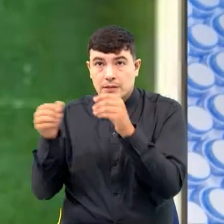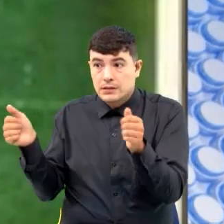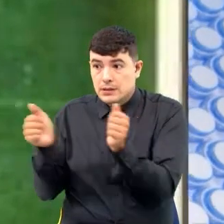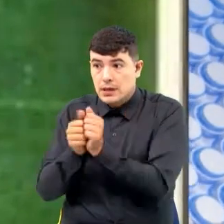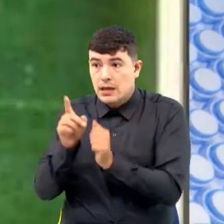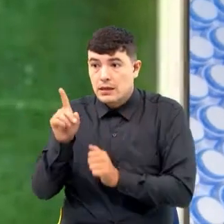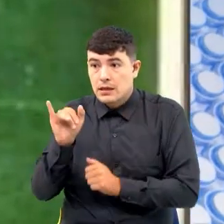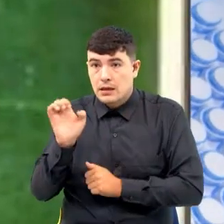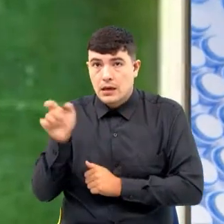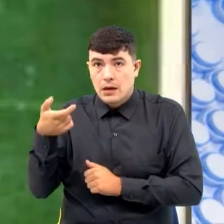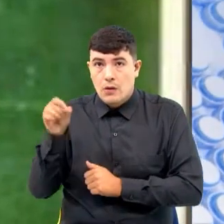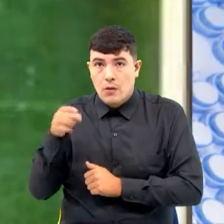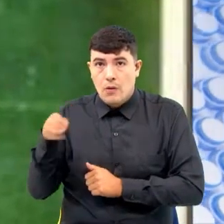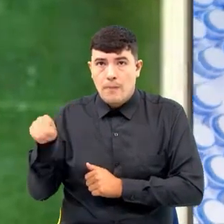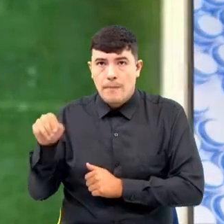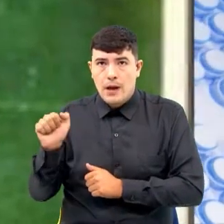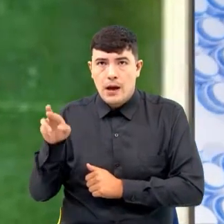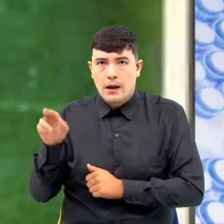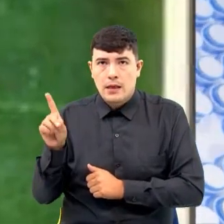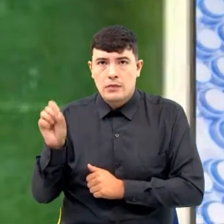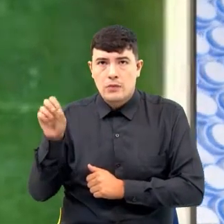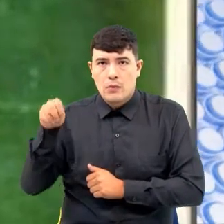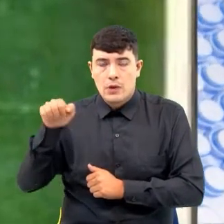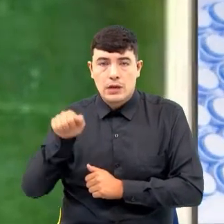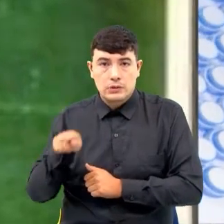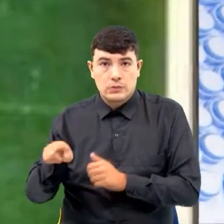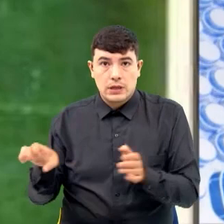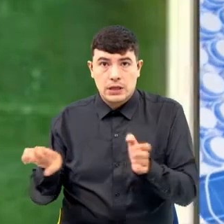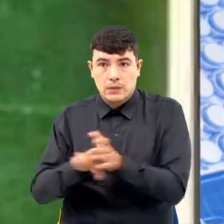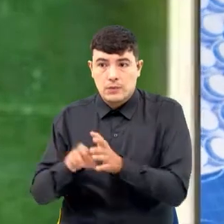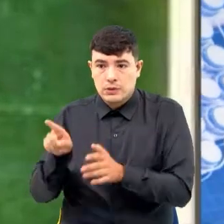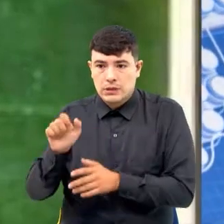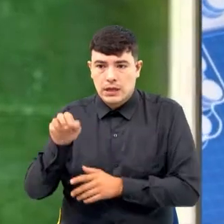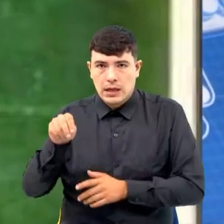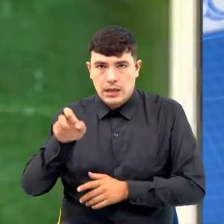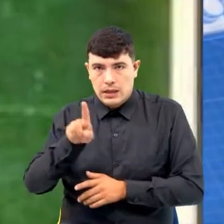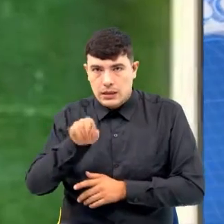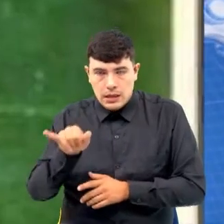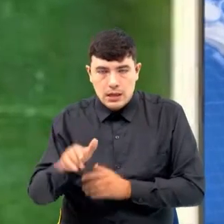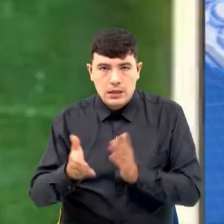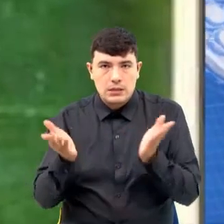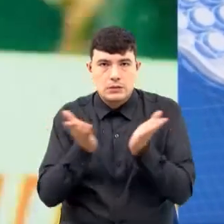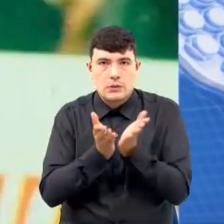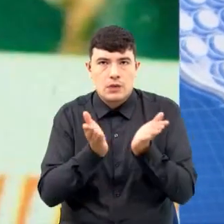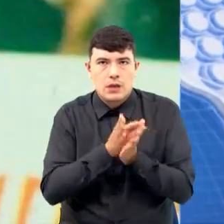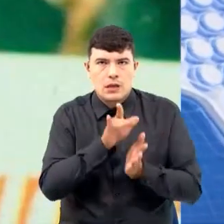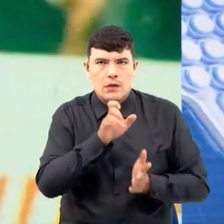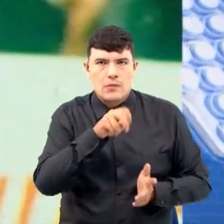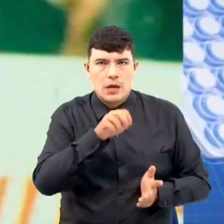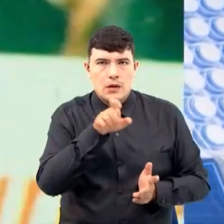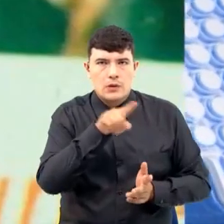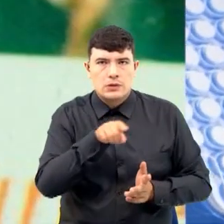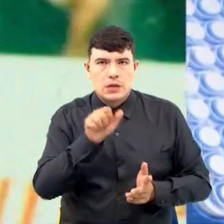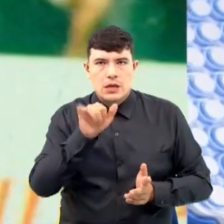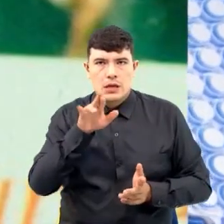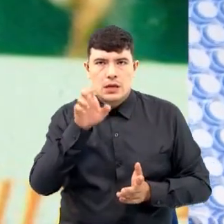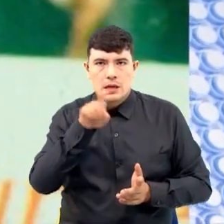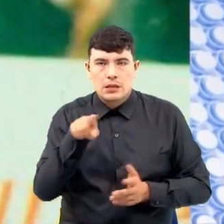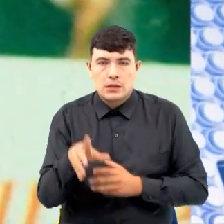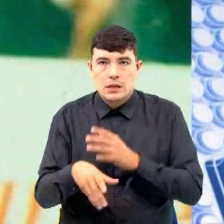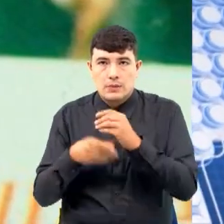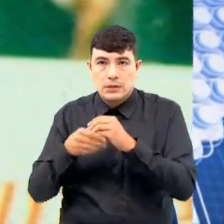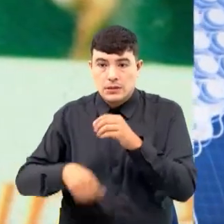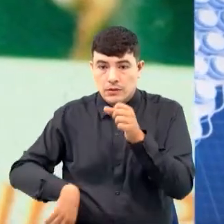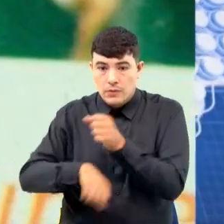Diego Armando Maradona. Jugó en la primera división del equipo Xeneize, pasó por Estudiantes de Buenos Aires y dio el salto al fútbol colombiano. Jugó